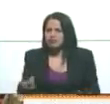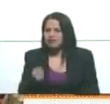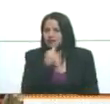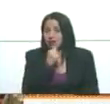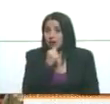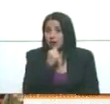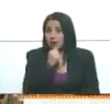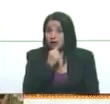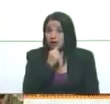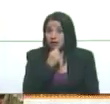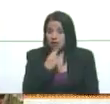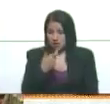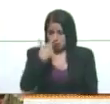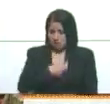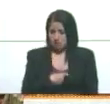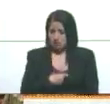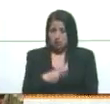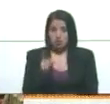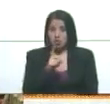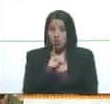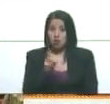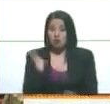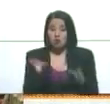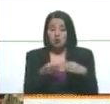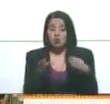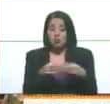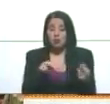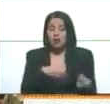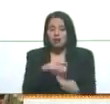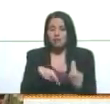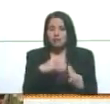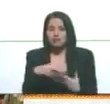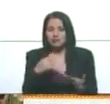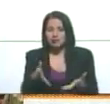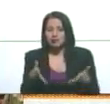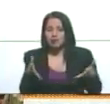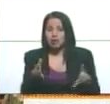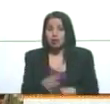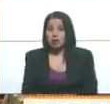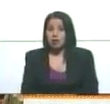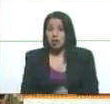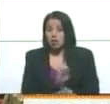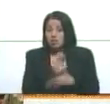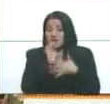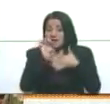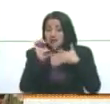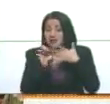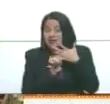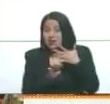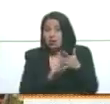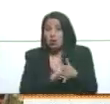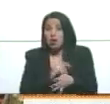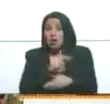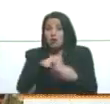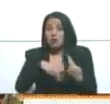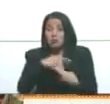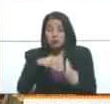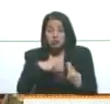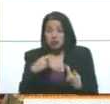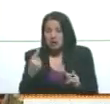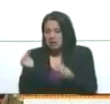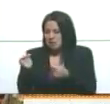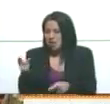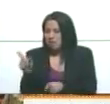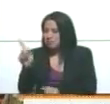¿A alguien en particular? No, favoreces a la revolución, ¿vale? Lo estratégico es la revolución. Jamás puede ser lo estratégico una